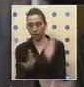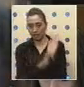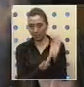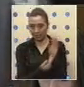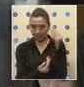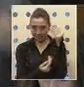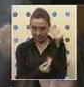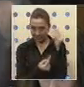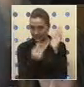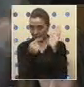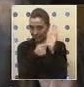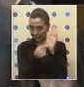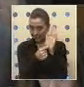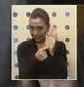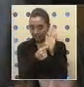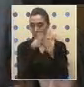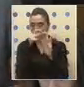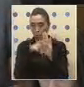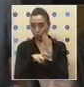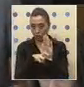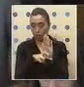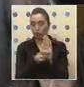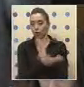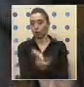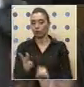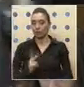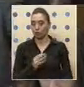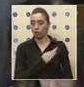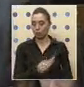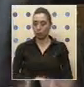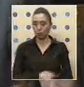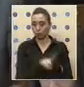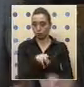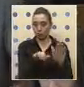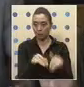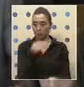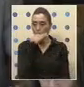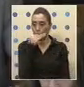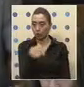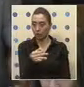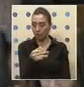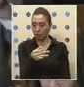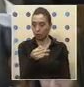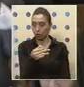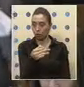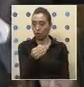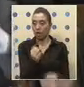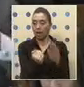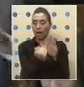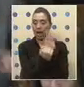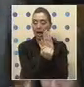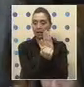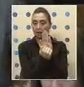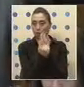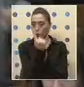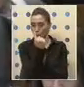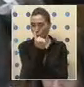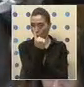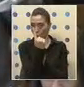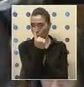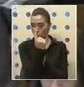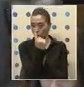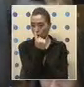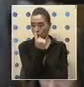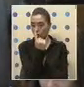Y este proyecto, señores diputados, como ustedes mismos lo han señalado en su artículo número 1, que no